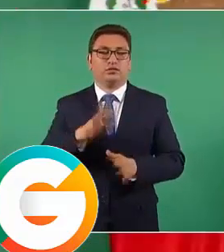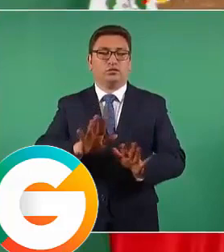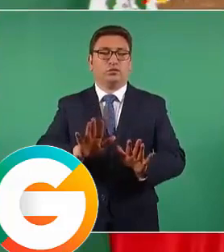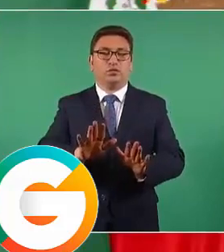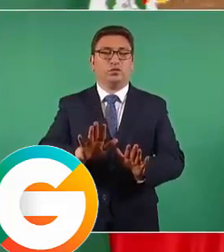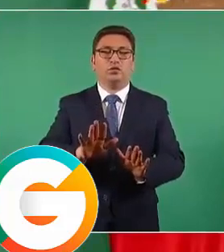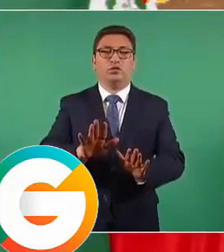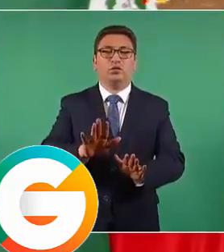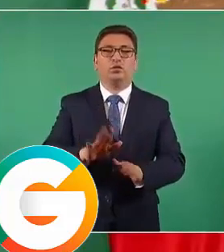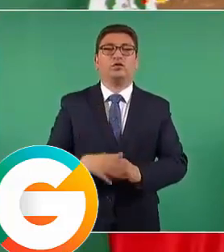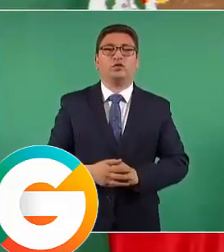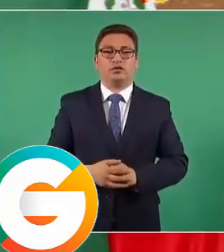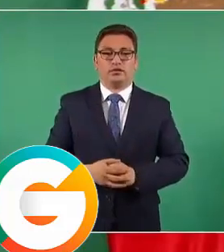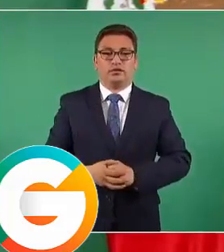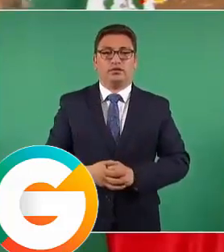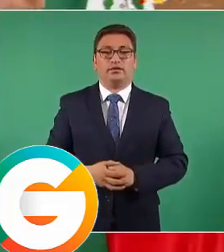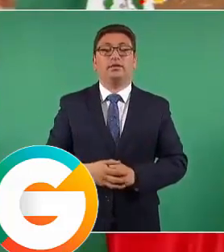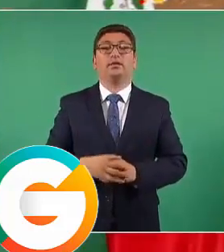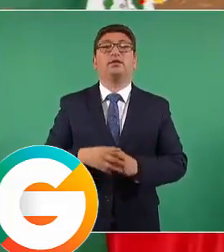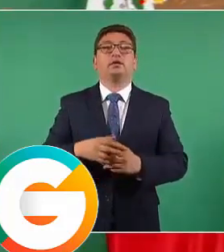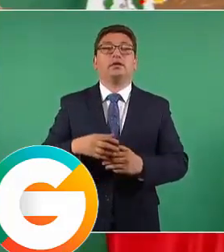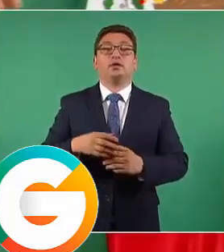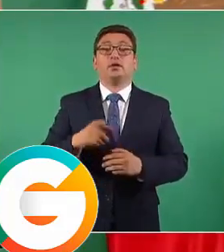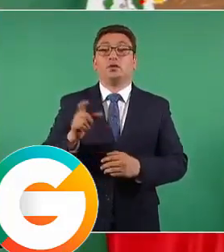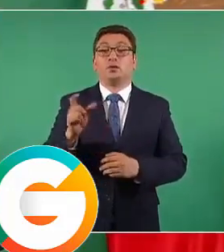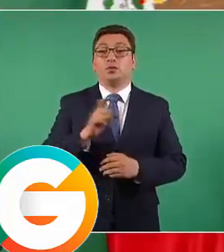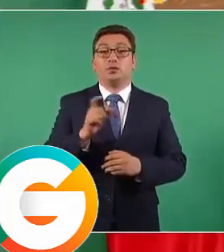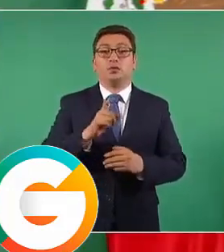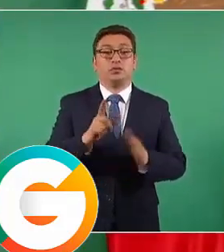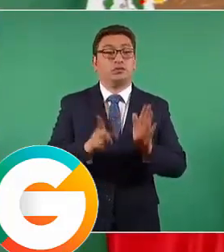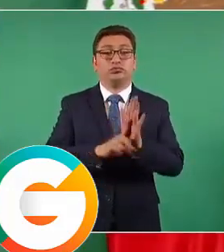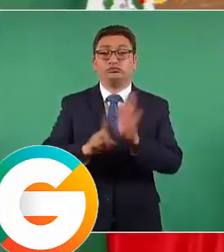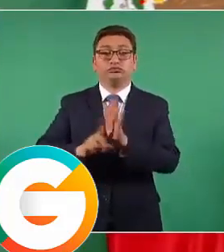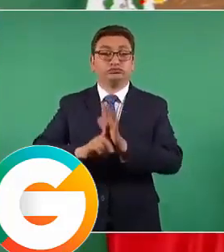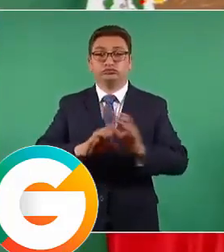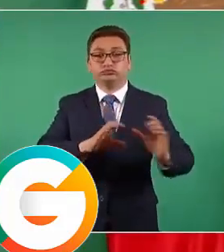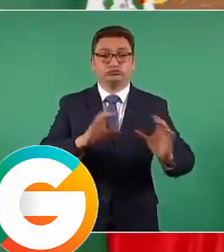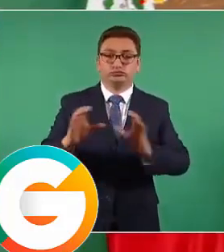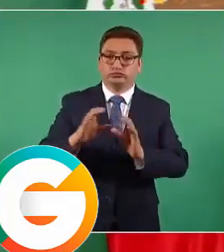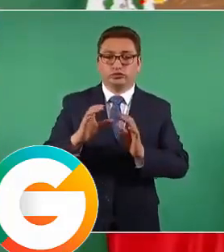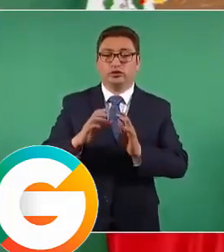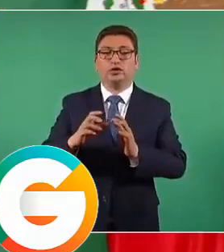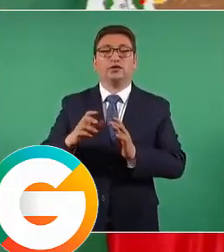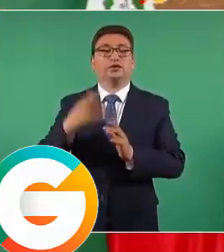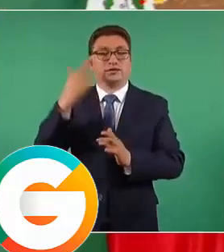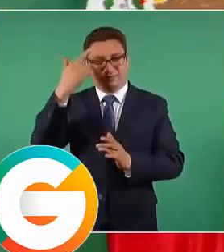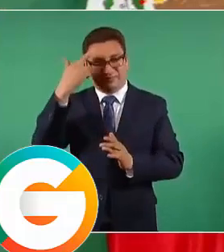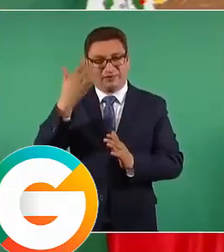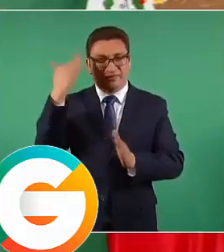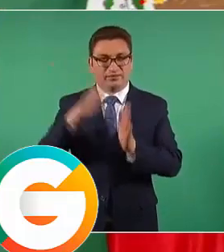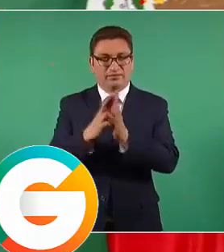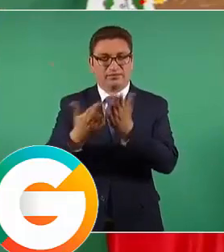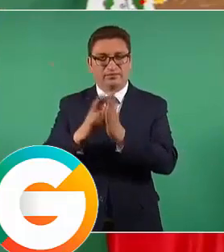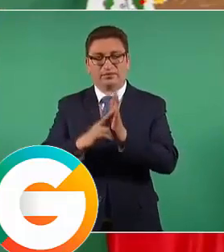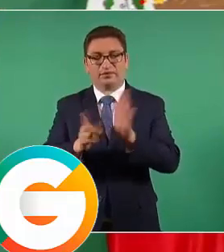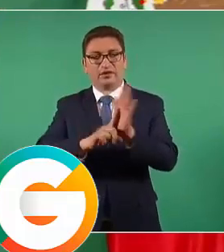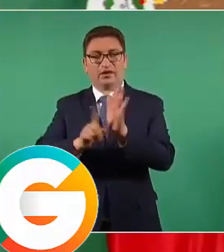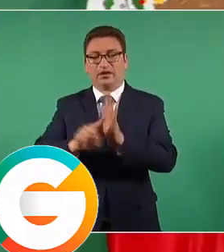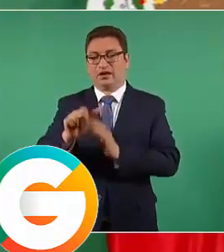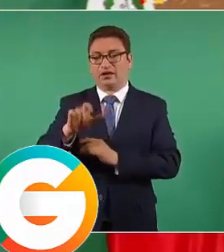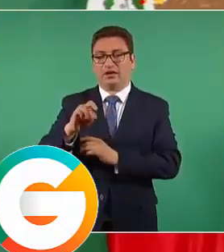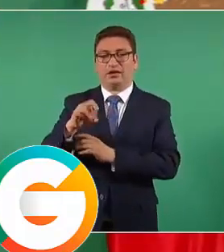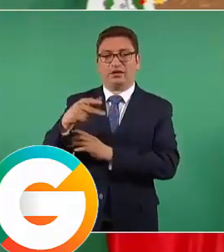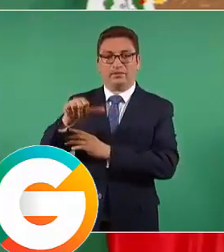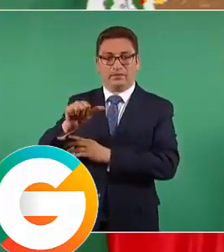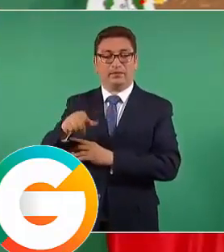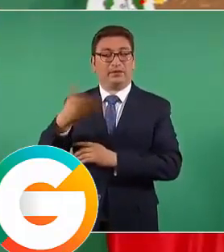no al regreso de la Alarma, esa revista que existía,